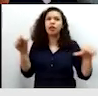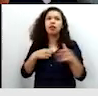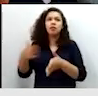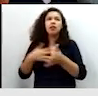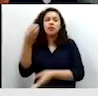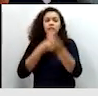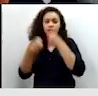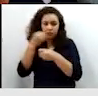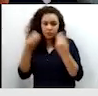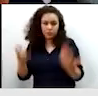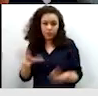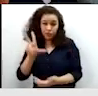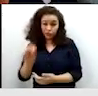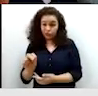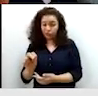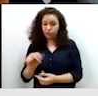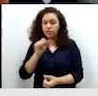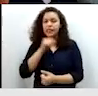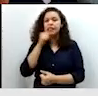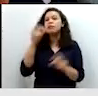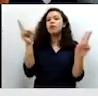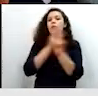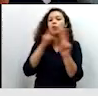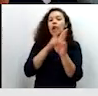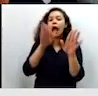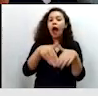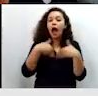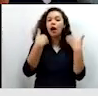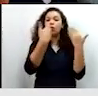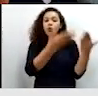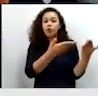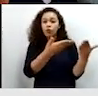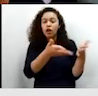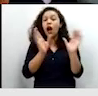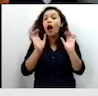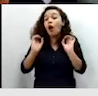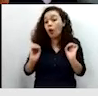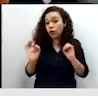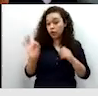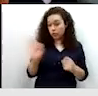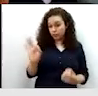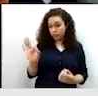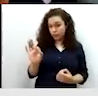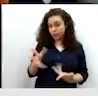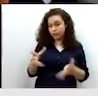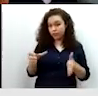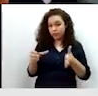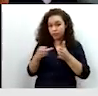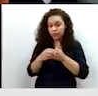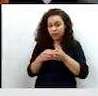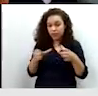y lo ideal es siempre tener una ventilación hacia el exterior, o en su dado caso, si está encajonado, tener